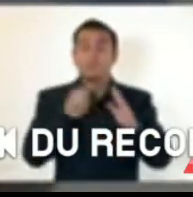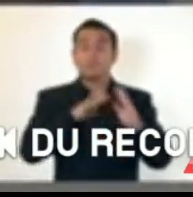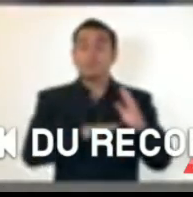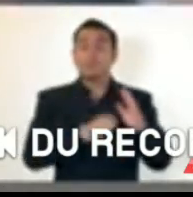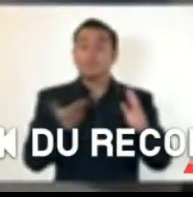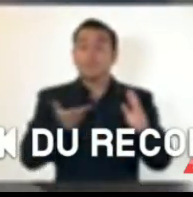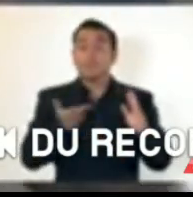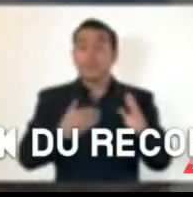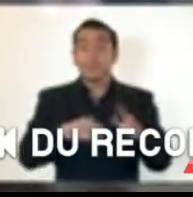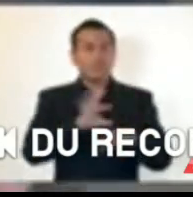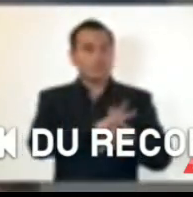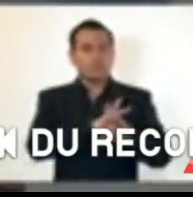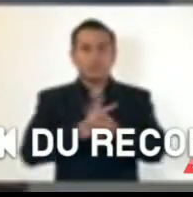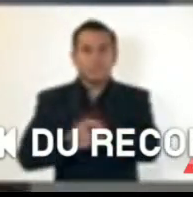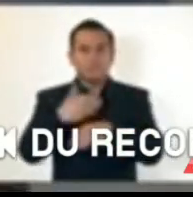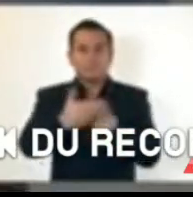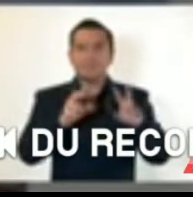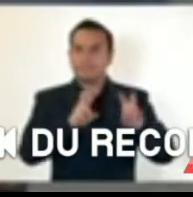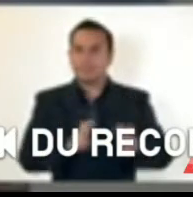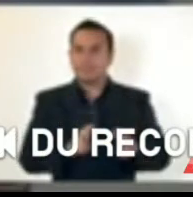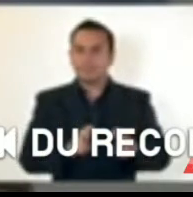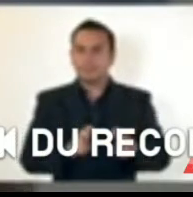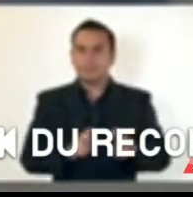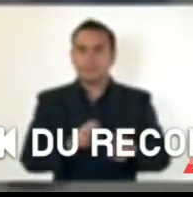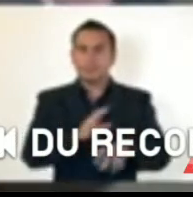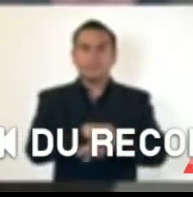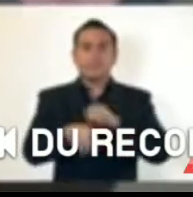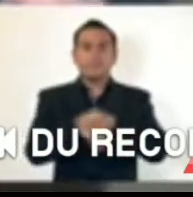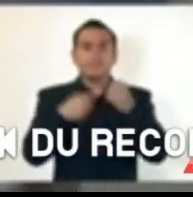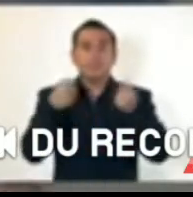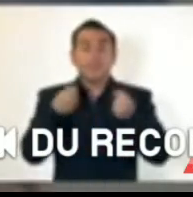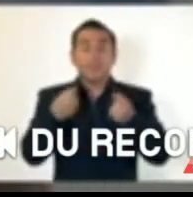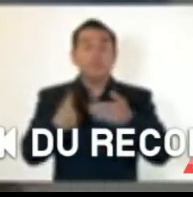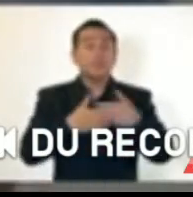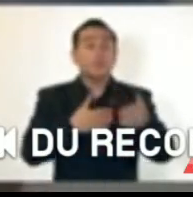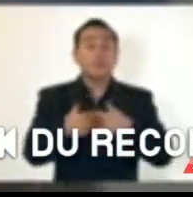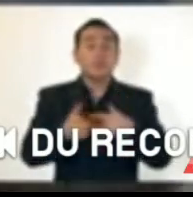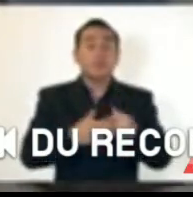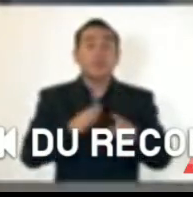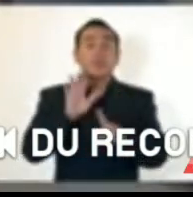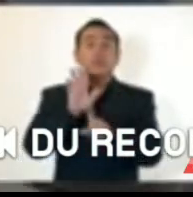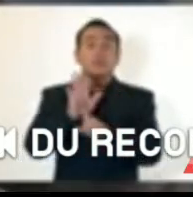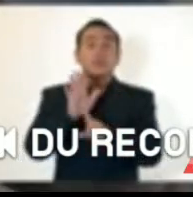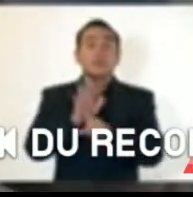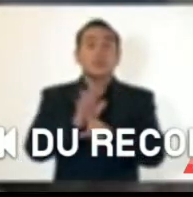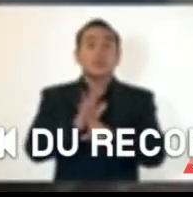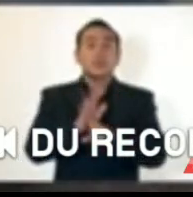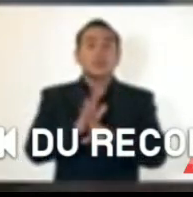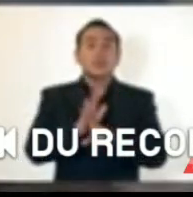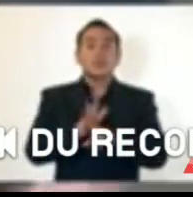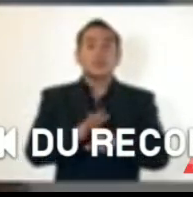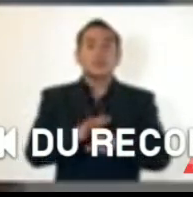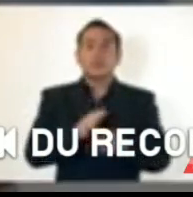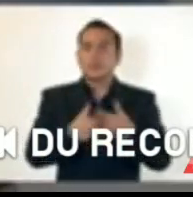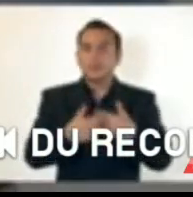en lo que sea, lo detienen. No importa su estatus, lo detienen y lo llevan a centro de